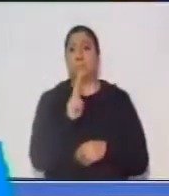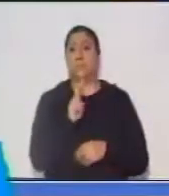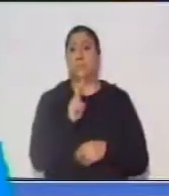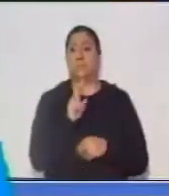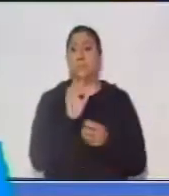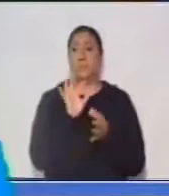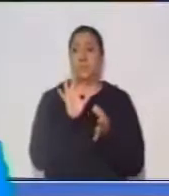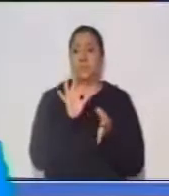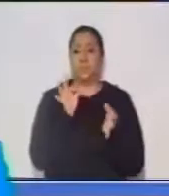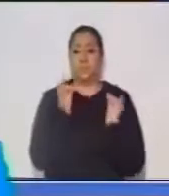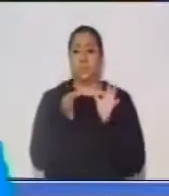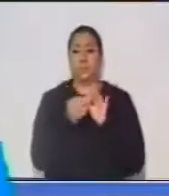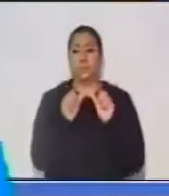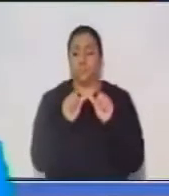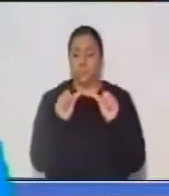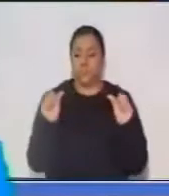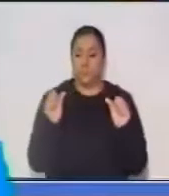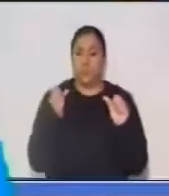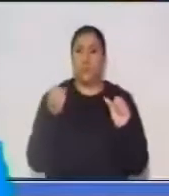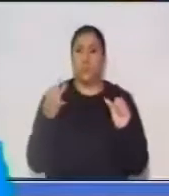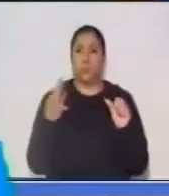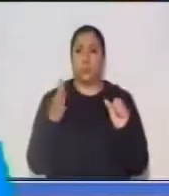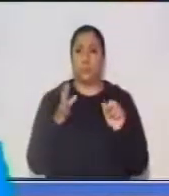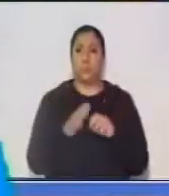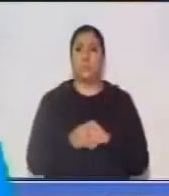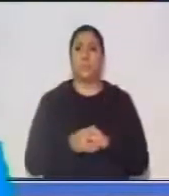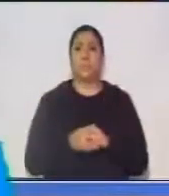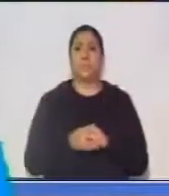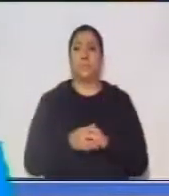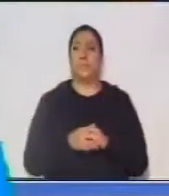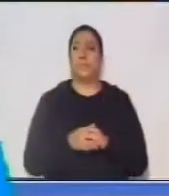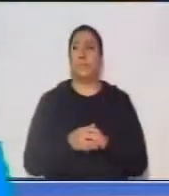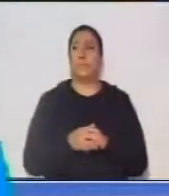Veamos cuánto mide su base. Tenemos